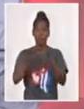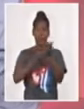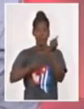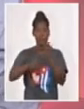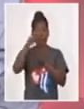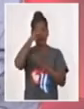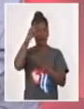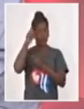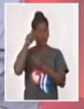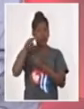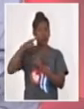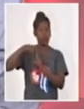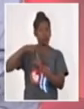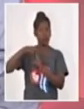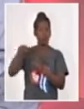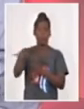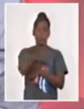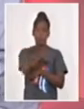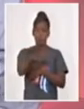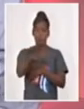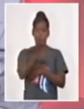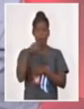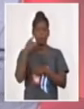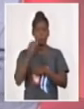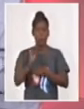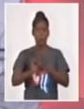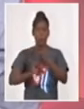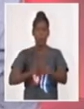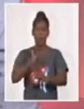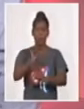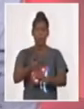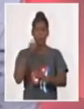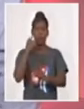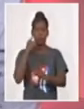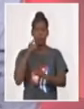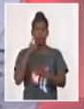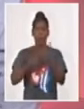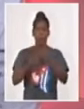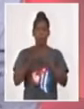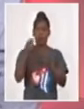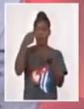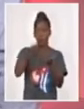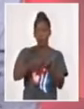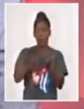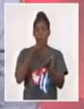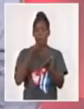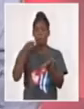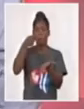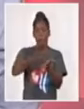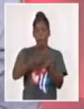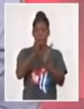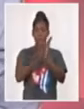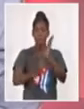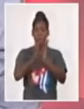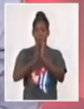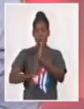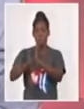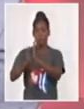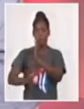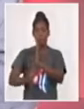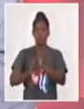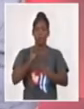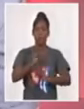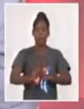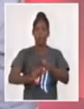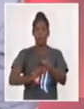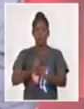territorios, bueno, ya se han ido incorporando, es una facilidad que está en expansión. Yo he